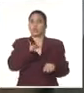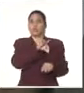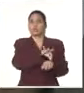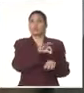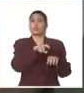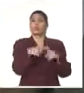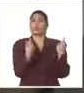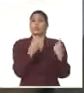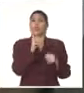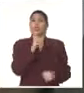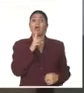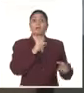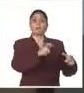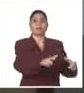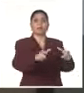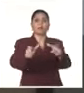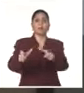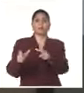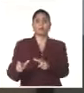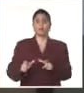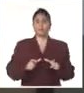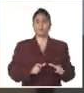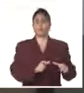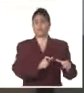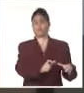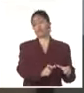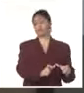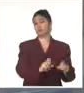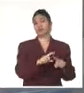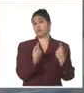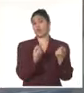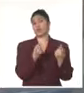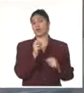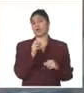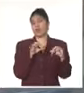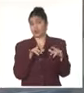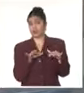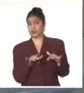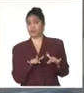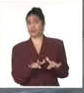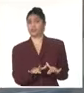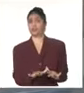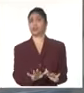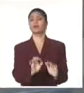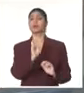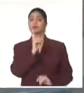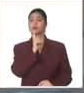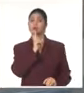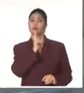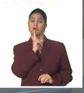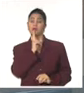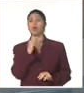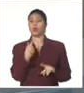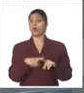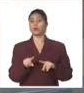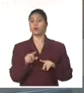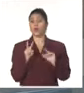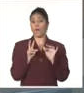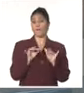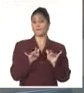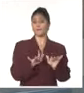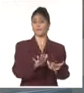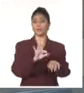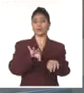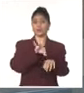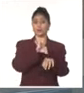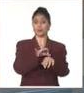incrementan como tal, y el dengue y el oropouche, que no ha dejado de estar presente en estos momentos, pues realmente se